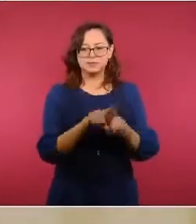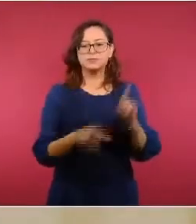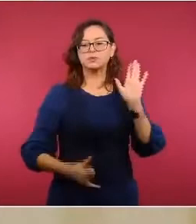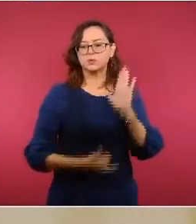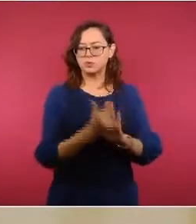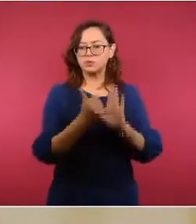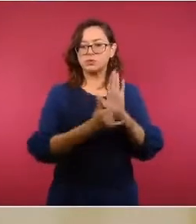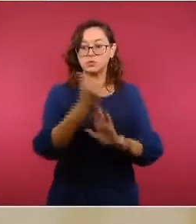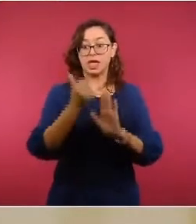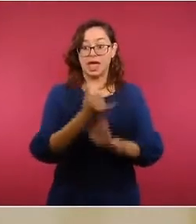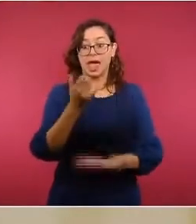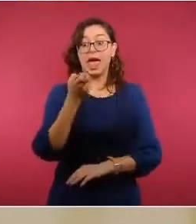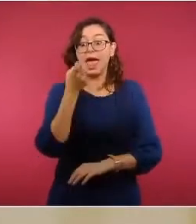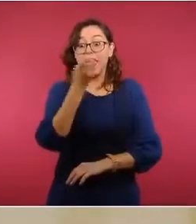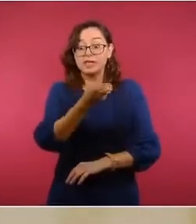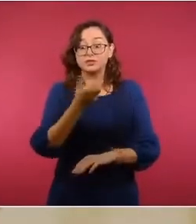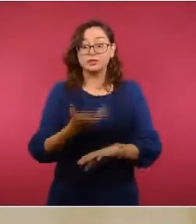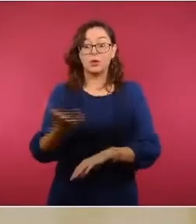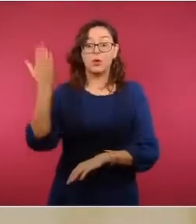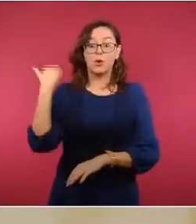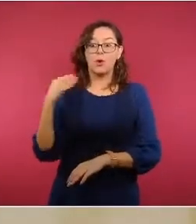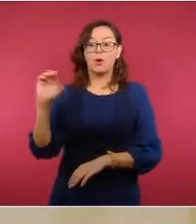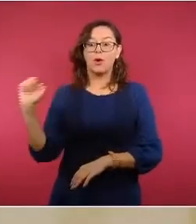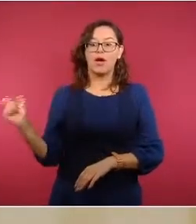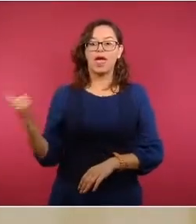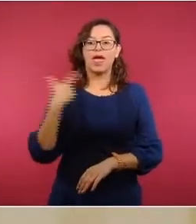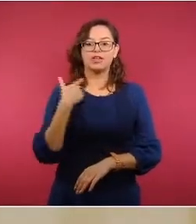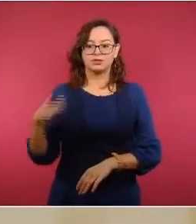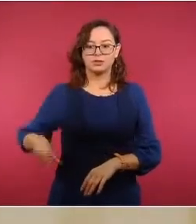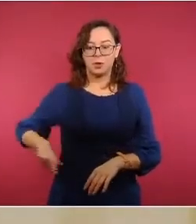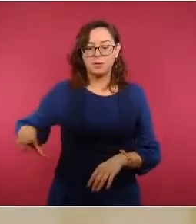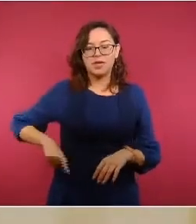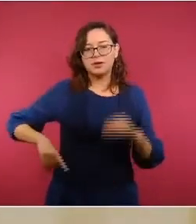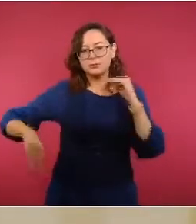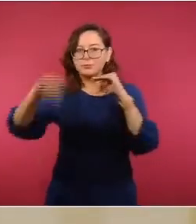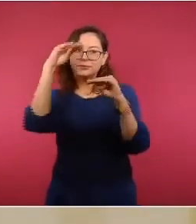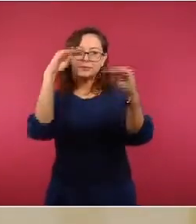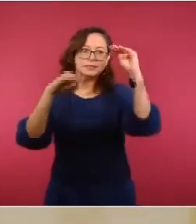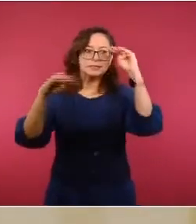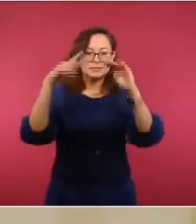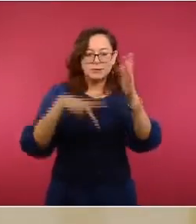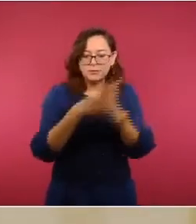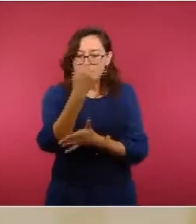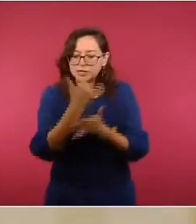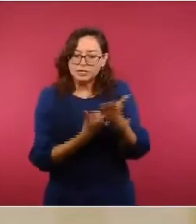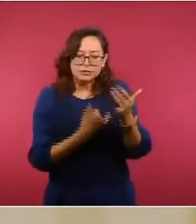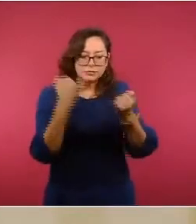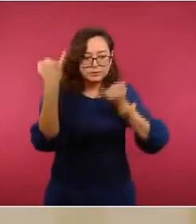cerrar el aeropuerto de Santa Lucía, la base aérea de Santa Lucía.